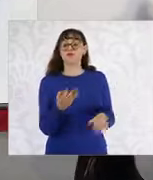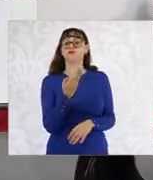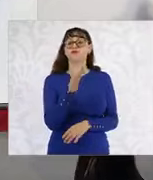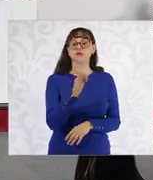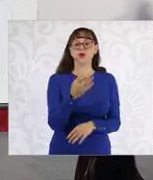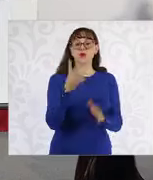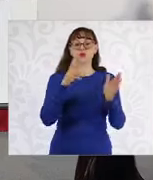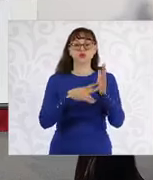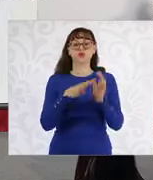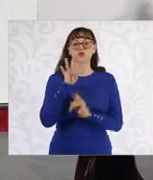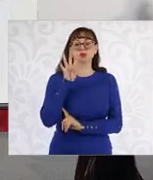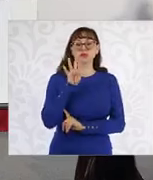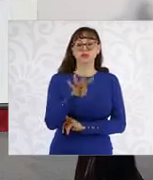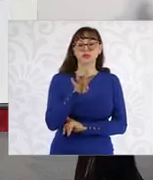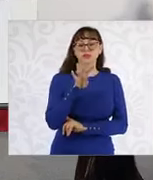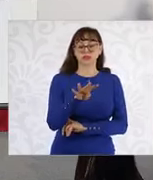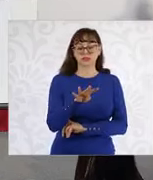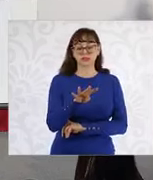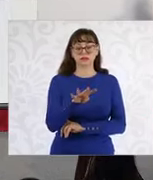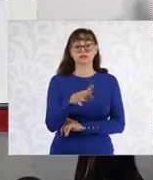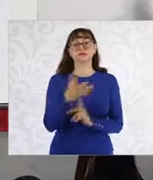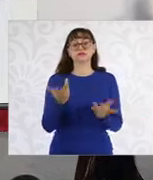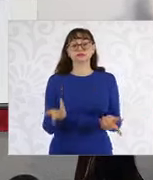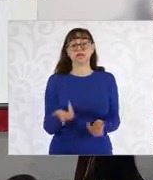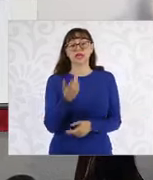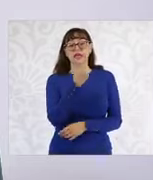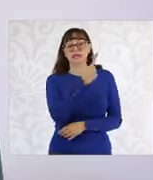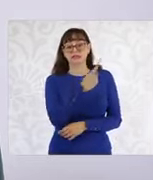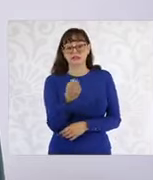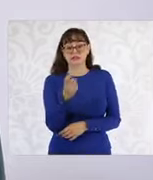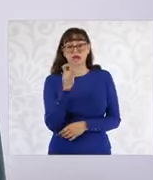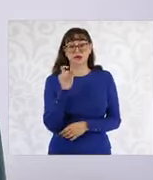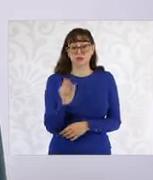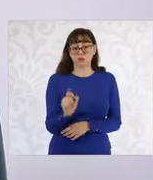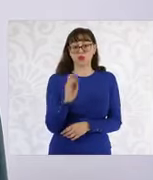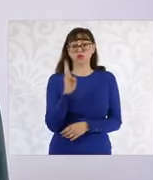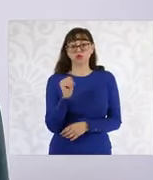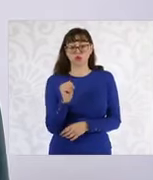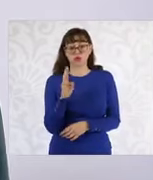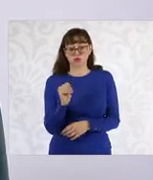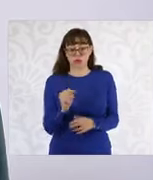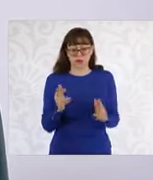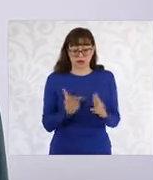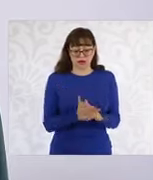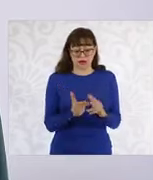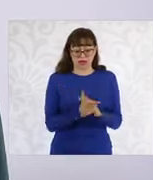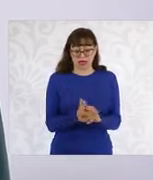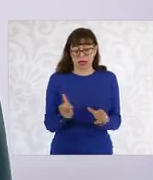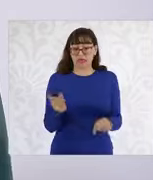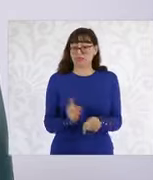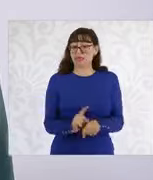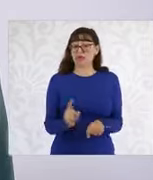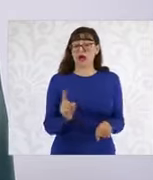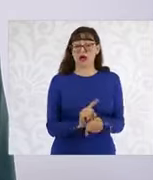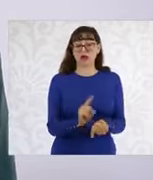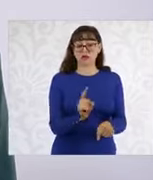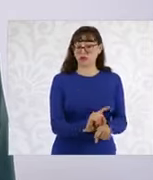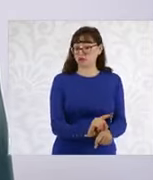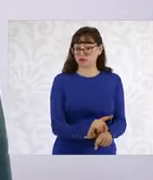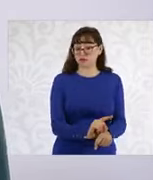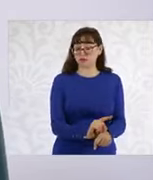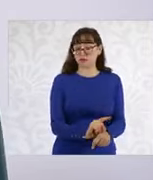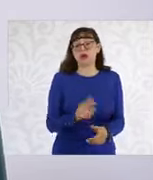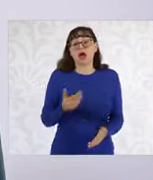2019 se registró un promedio de 100.9 homicidios dolosos diarios en el país. Y este octubre